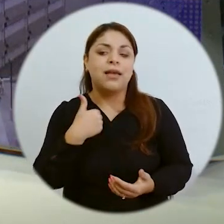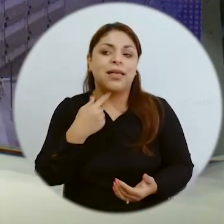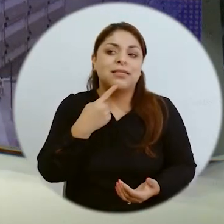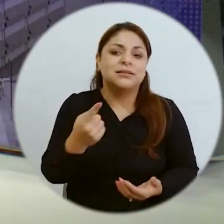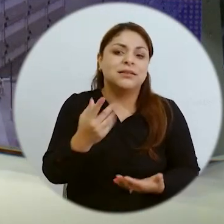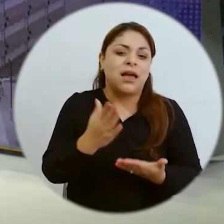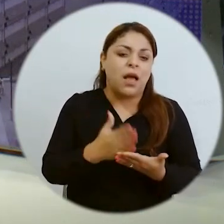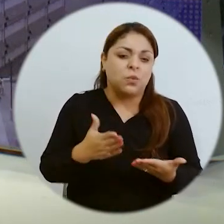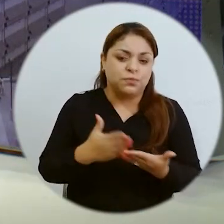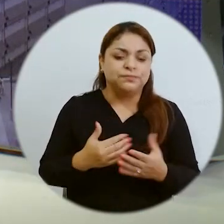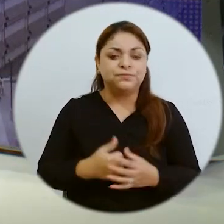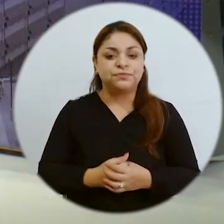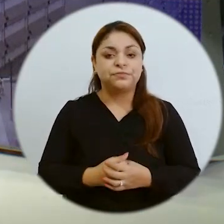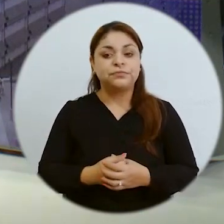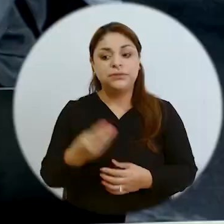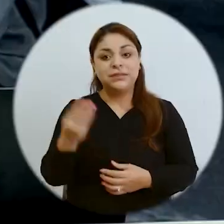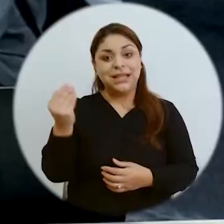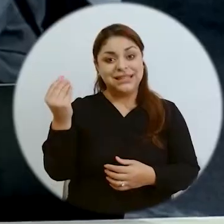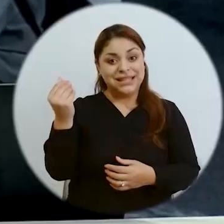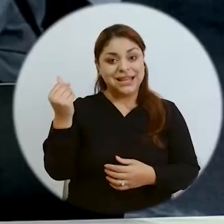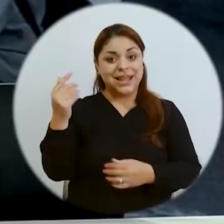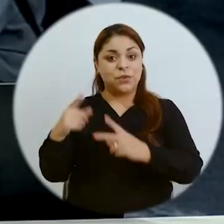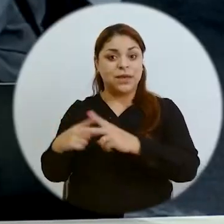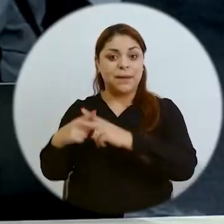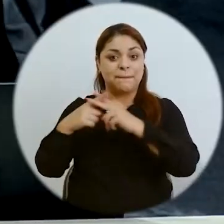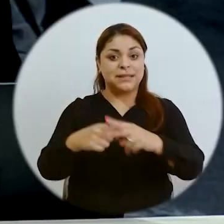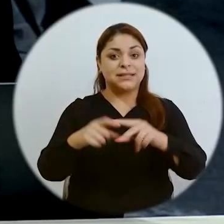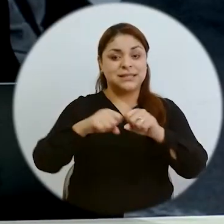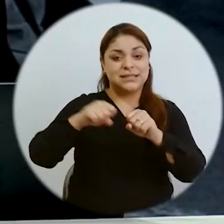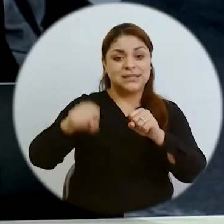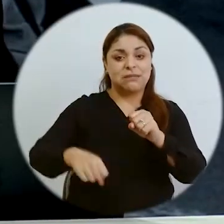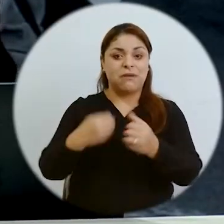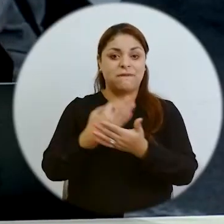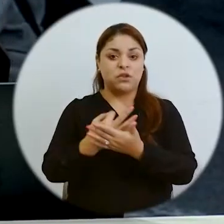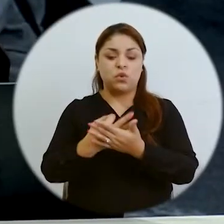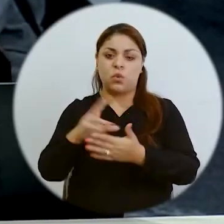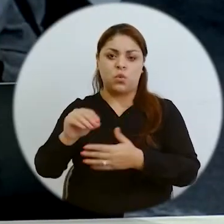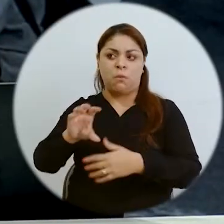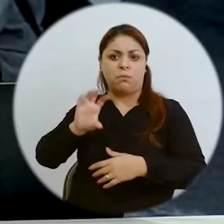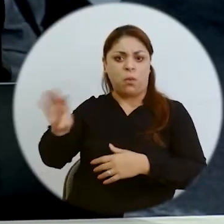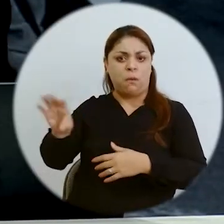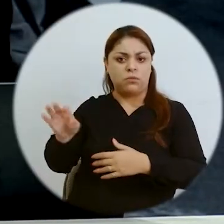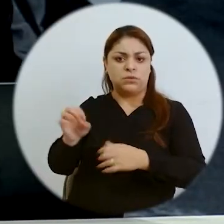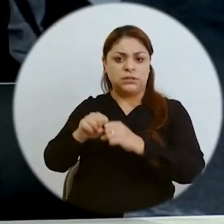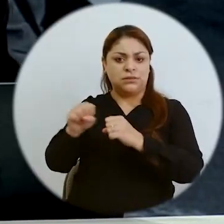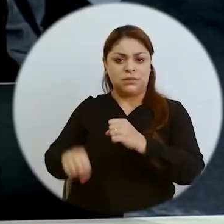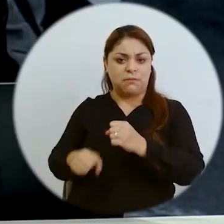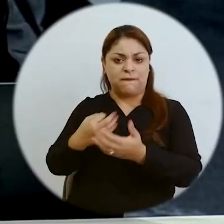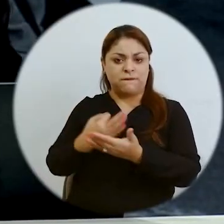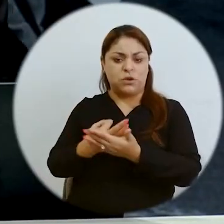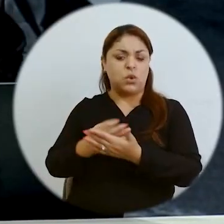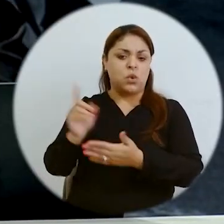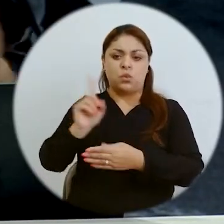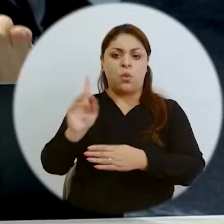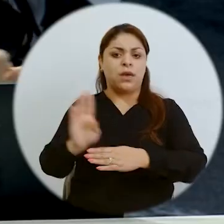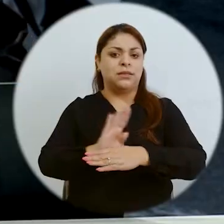esto con la entrega en vigencia de la ley de usura y otras normas, pero parece que todavía no sigue siendo suficiente.